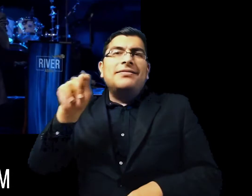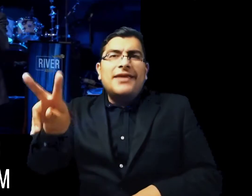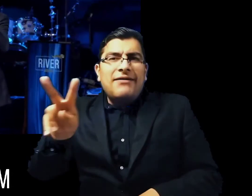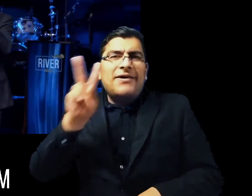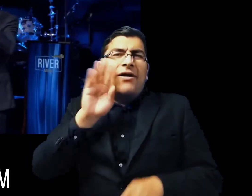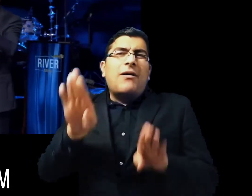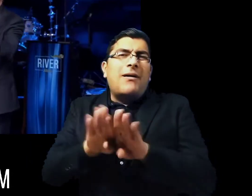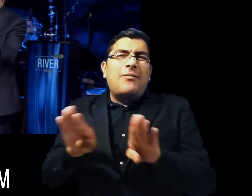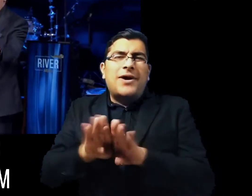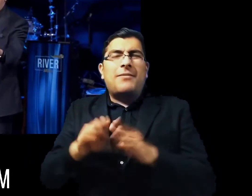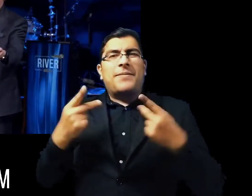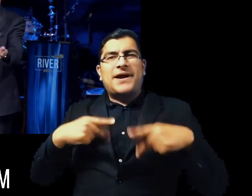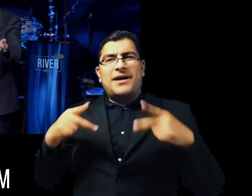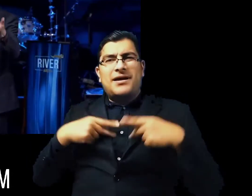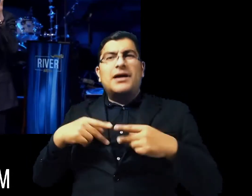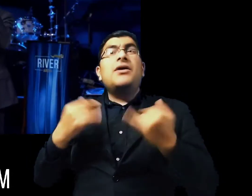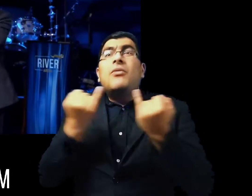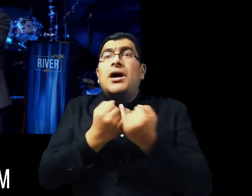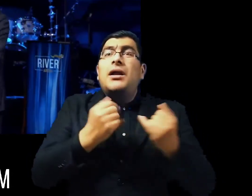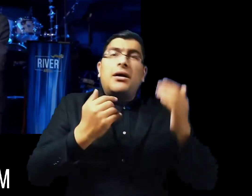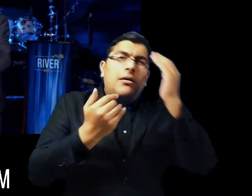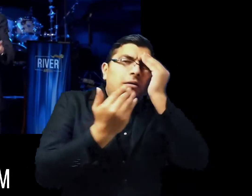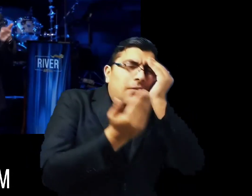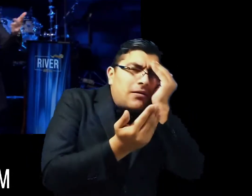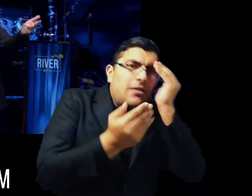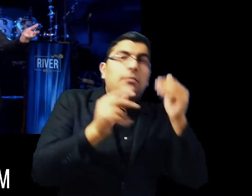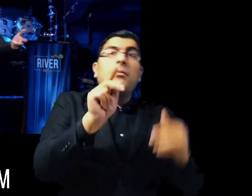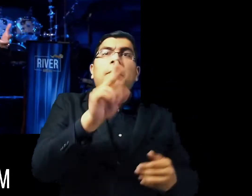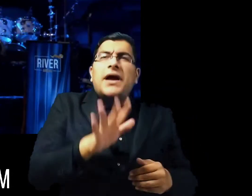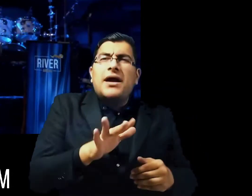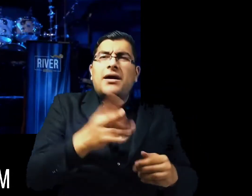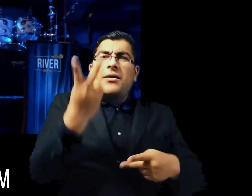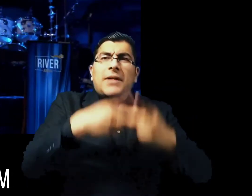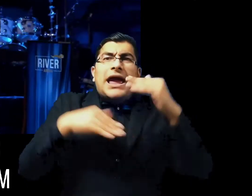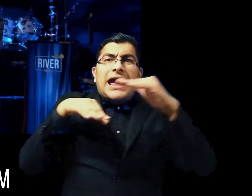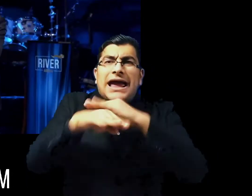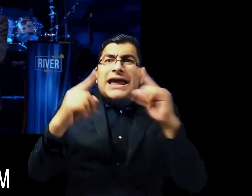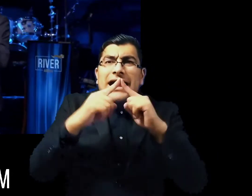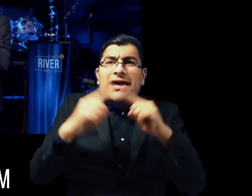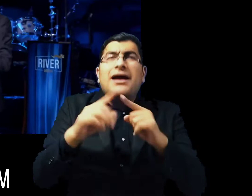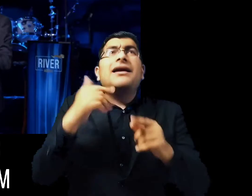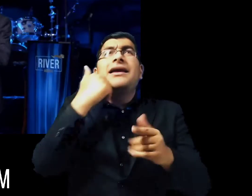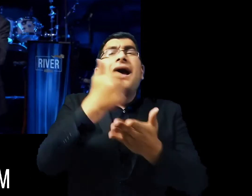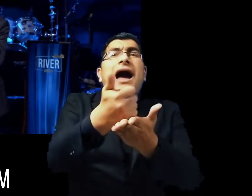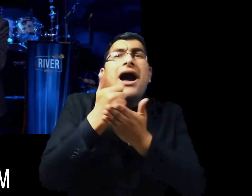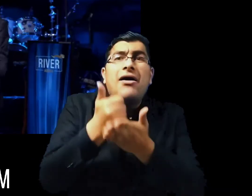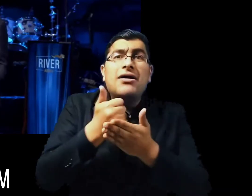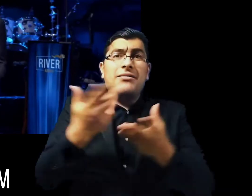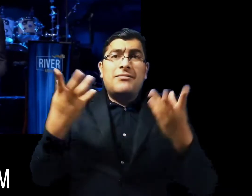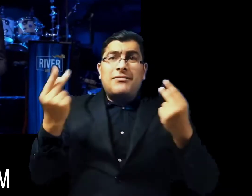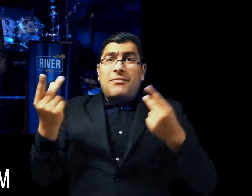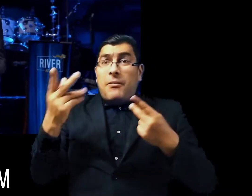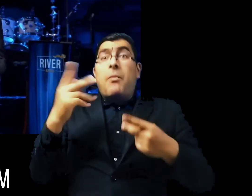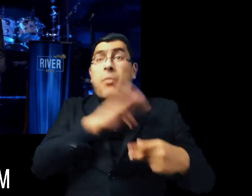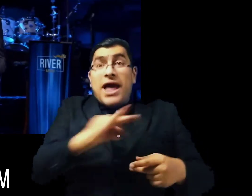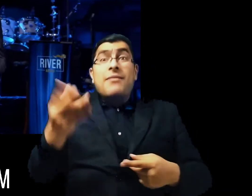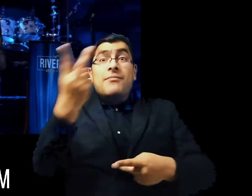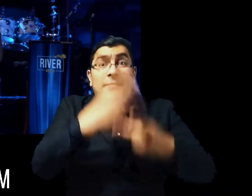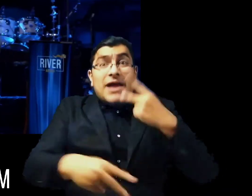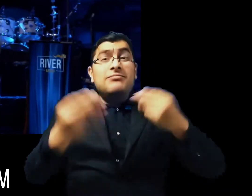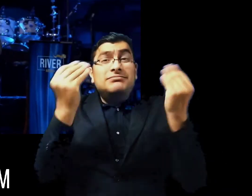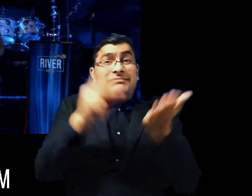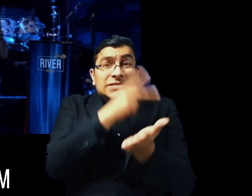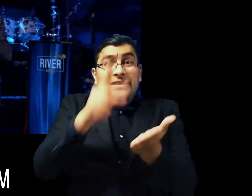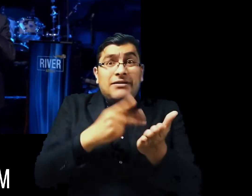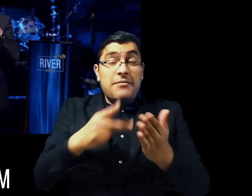de personas en situación de calle, de prostitutas, de gente que llega a la iglesia buscando ayuda. Pueden venir 1000 veces,